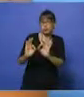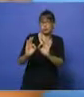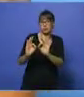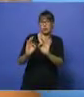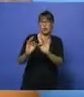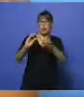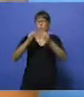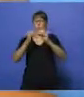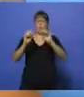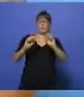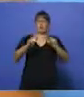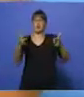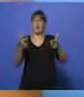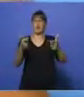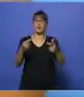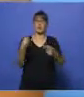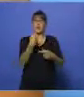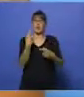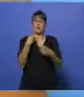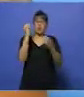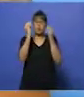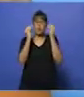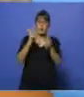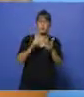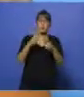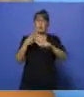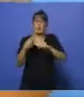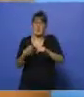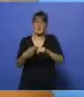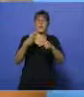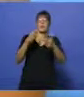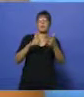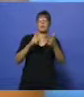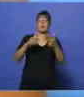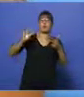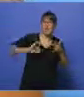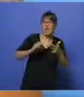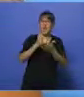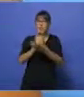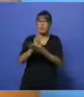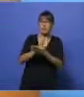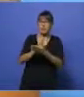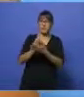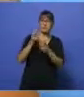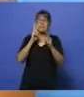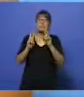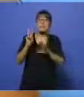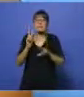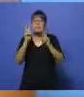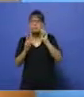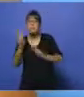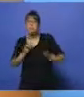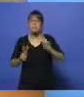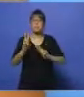desvelamos por el aguinaldo, por los festejos, siempre por cumplir en diciembre como corresponde, y estamos con toda la previsión hecha para no